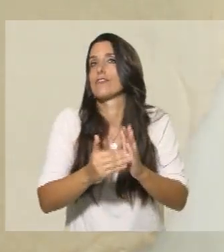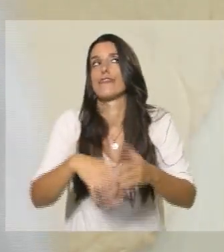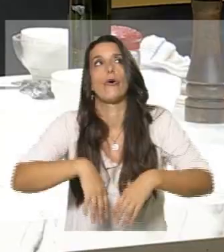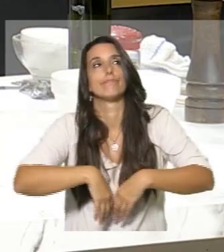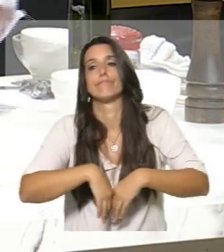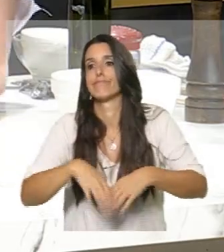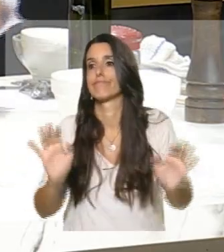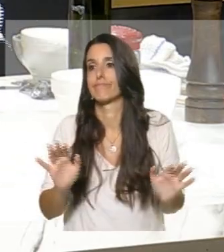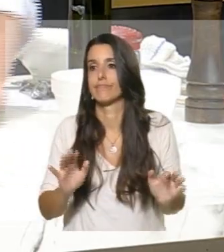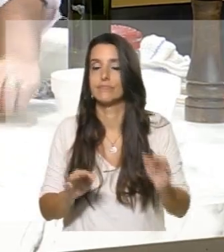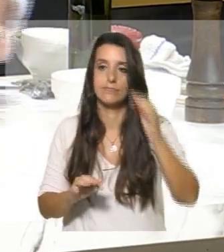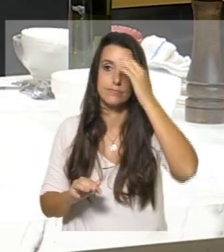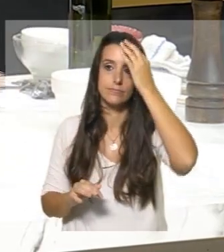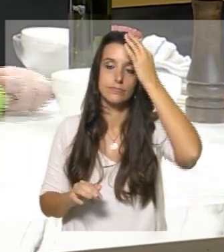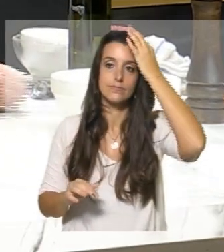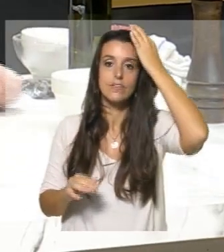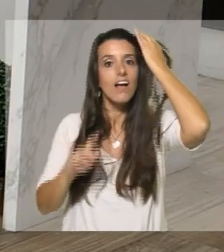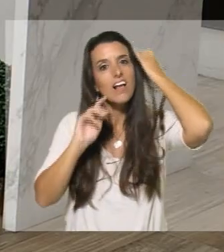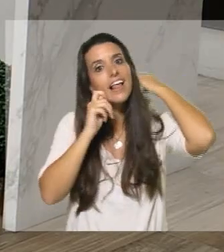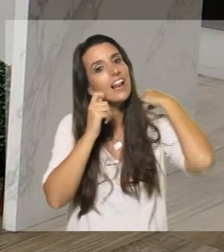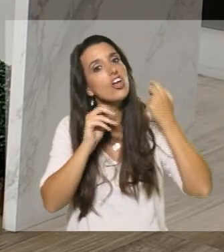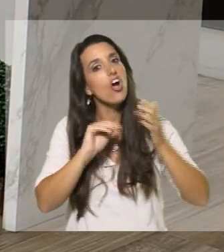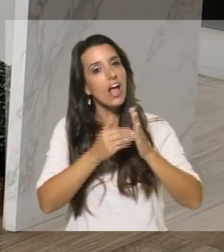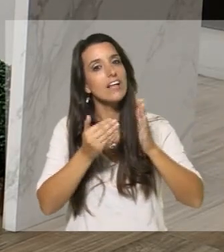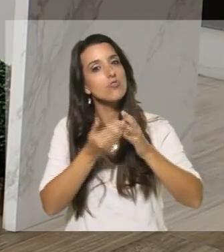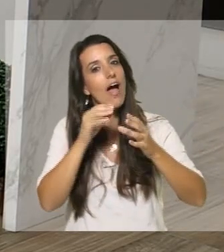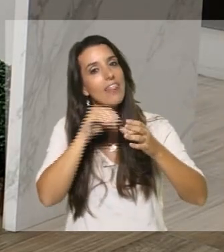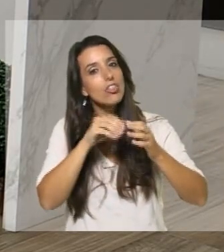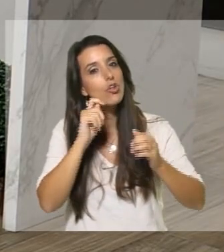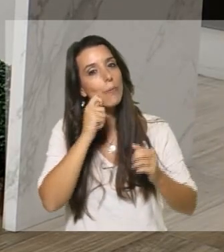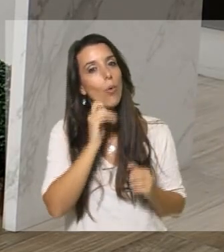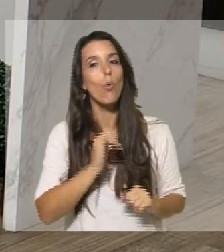ejemplo. Ahí está. Ay, qué rico el queso. Viste